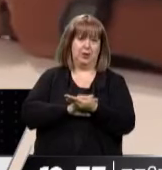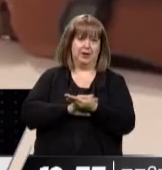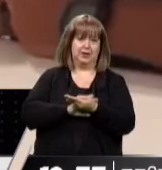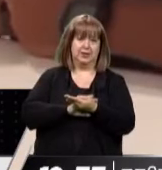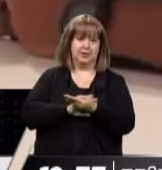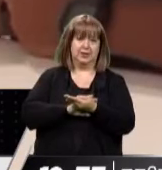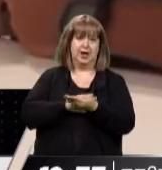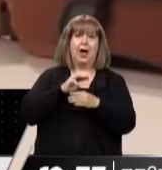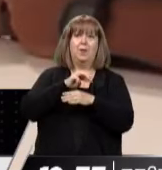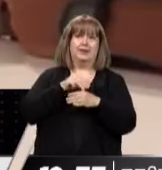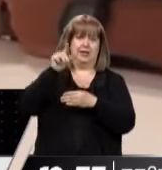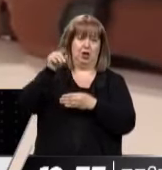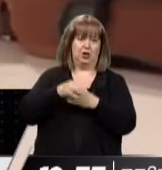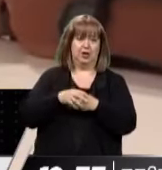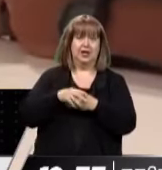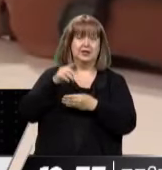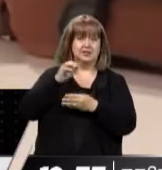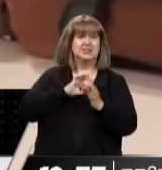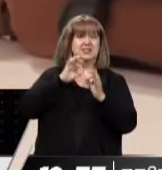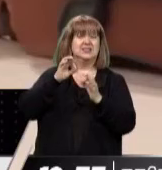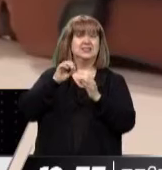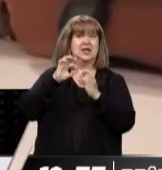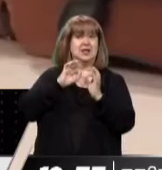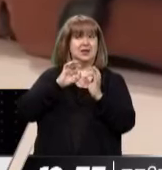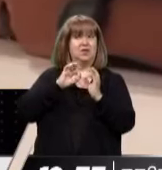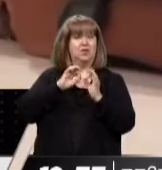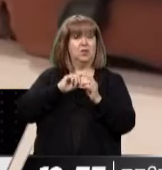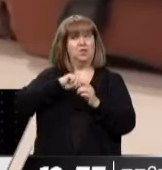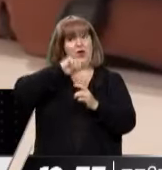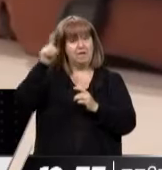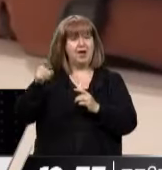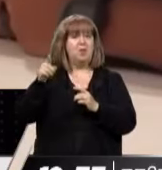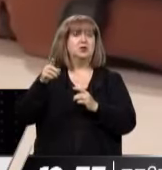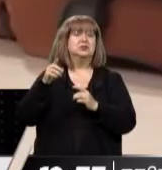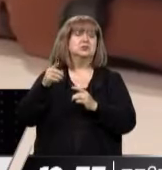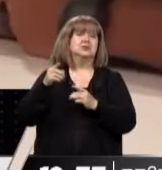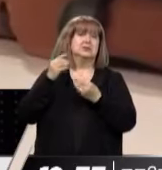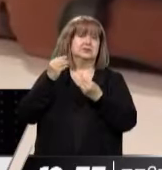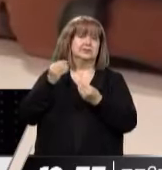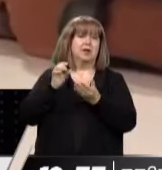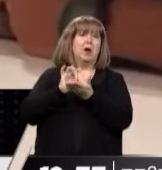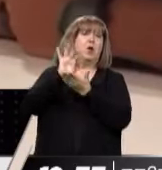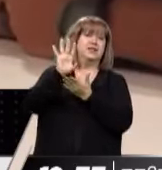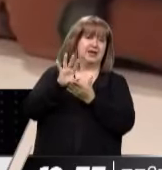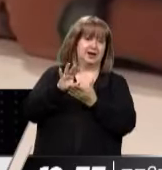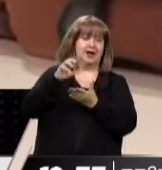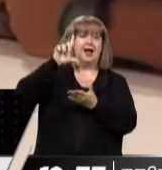buena limpieza. Entre eso, echar a Joan Laporta, desagradecido con todo lo que le dio Messi a Barcelona.